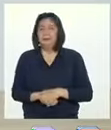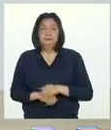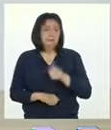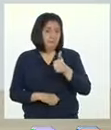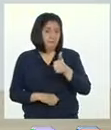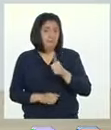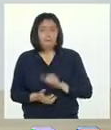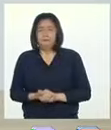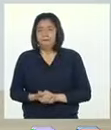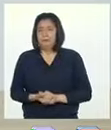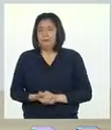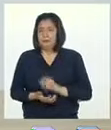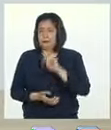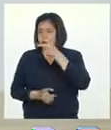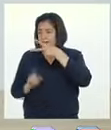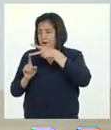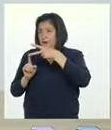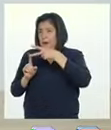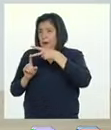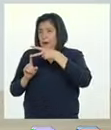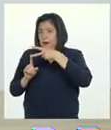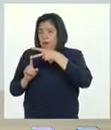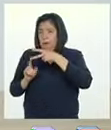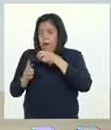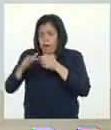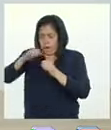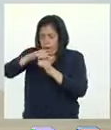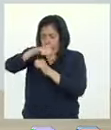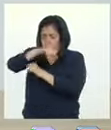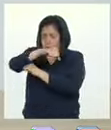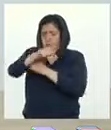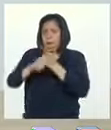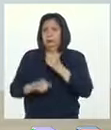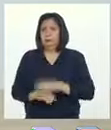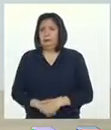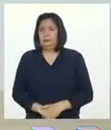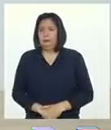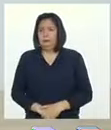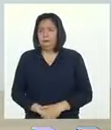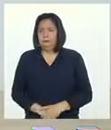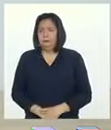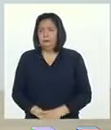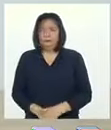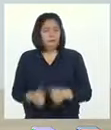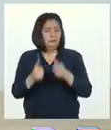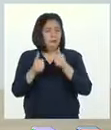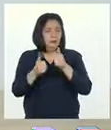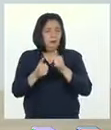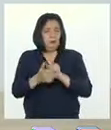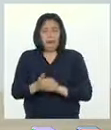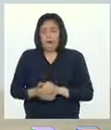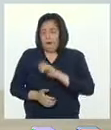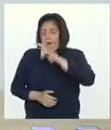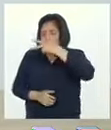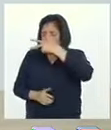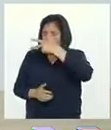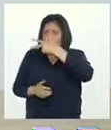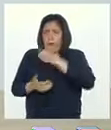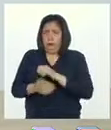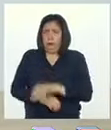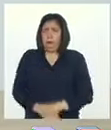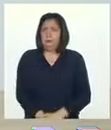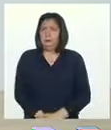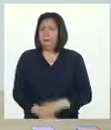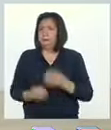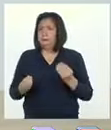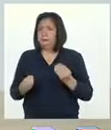Eso es. La segunda, posición del puente. ¡Muy bien! La tercera,